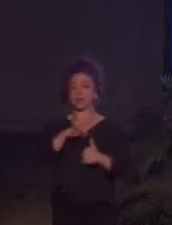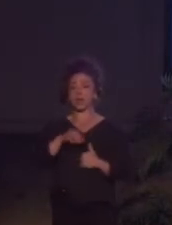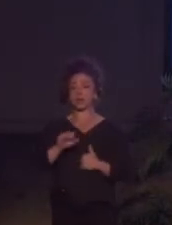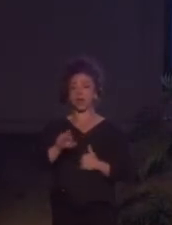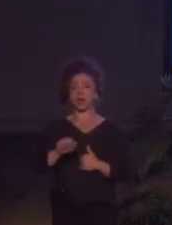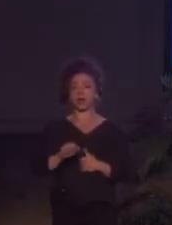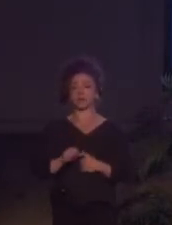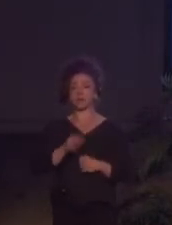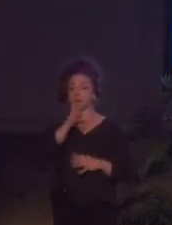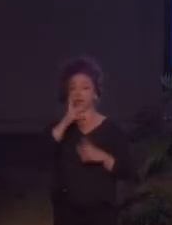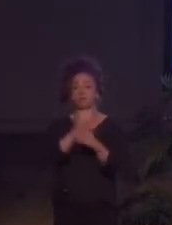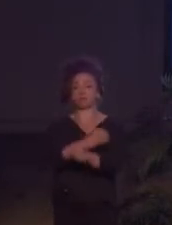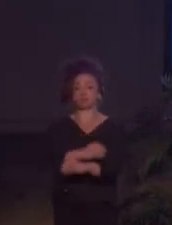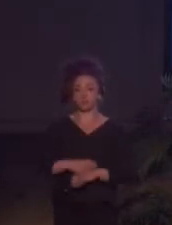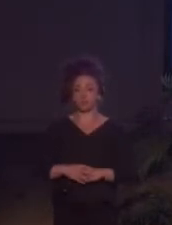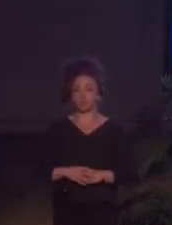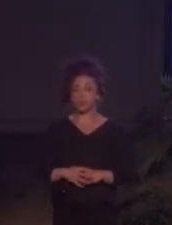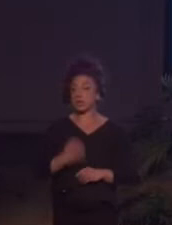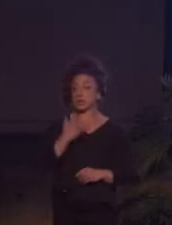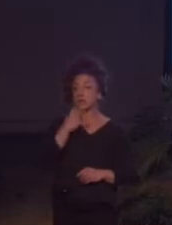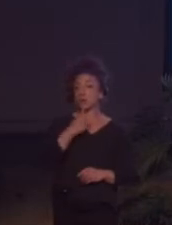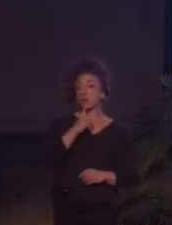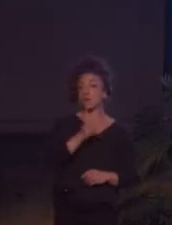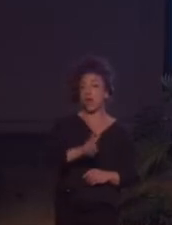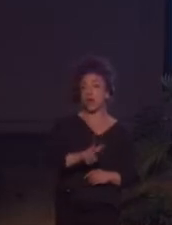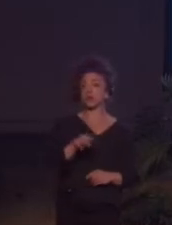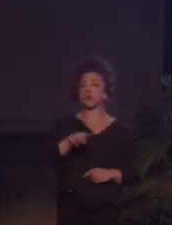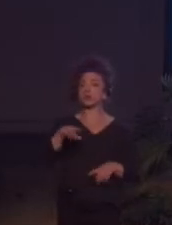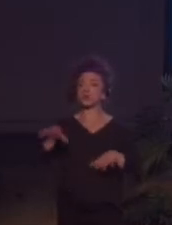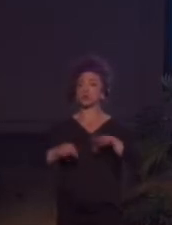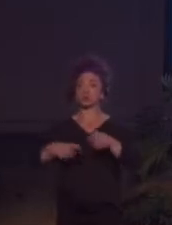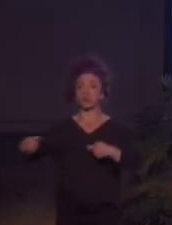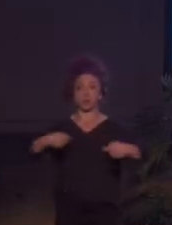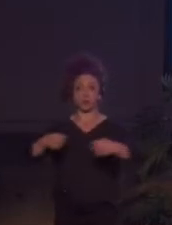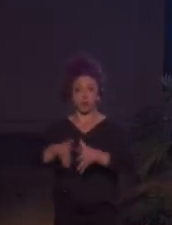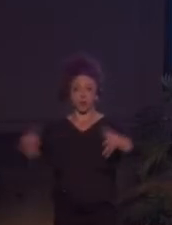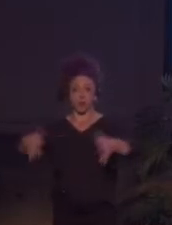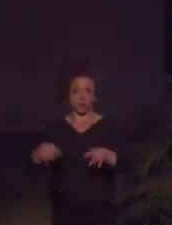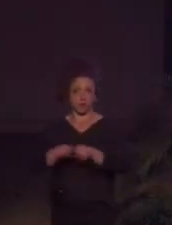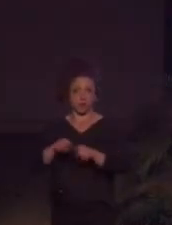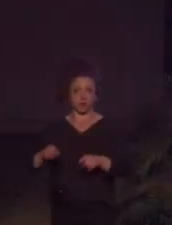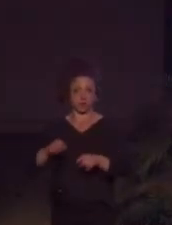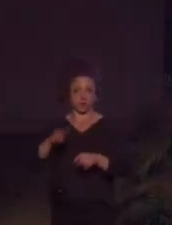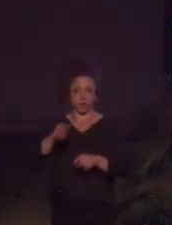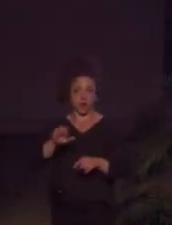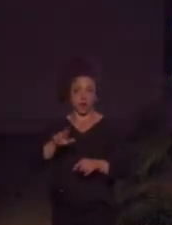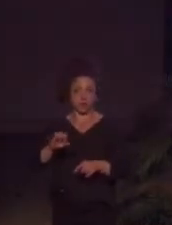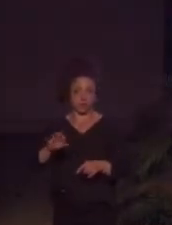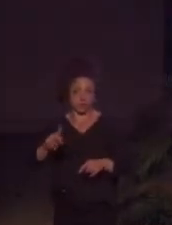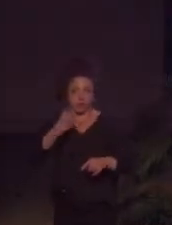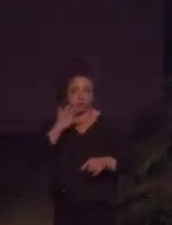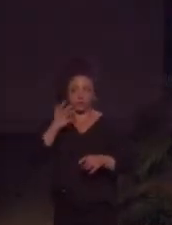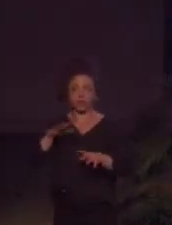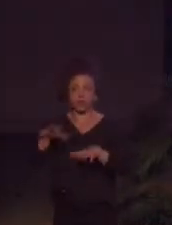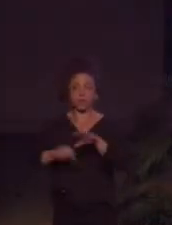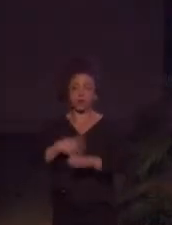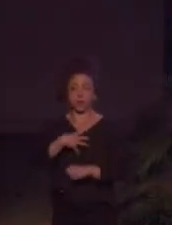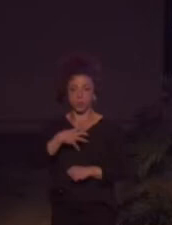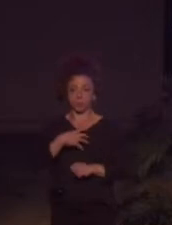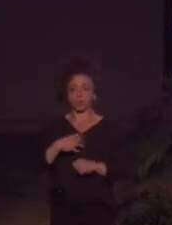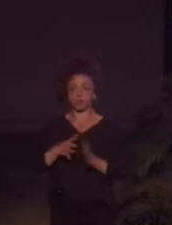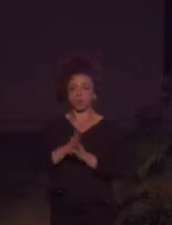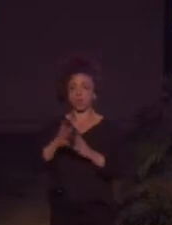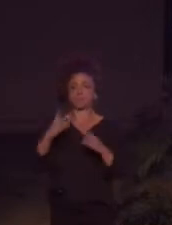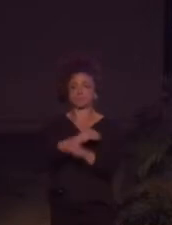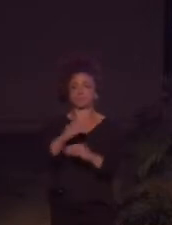dakit erosi badezu, orduan ja, zure borroka antiespezista guztia legitimatzen da, ez? Eta hori